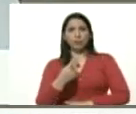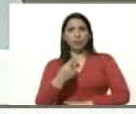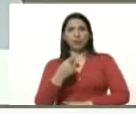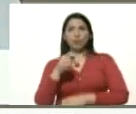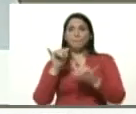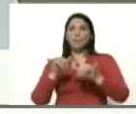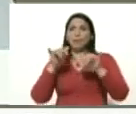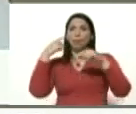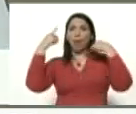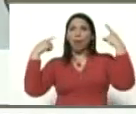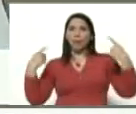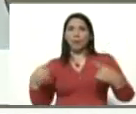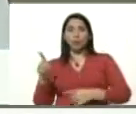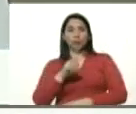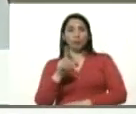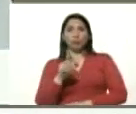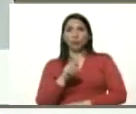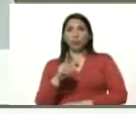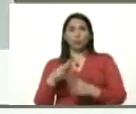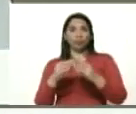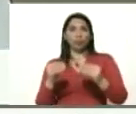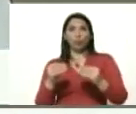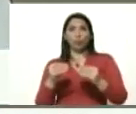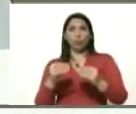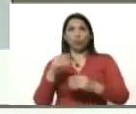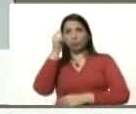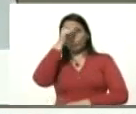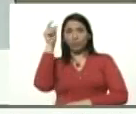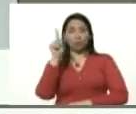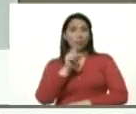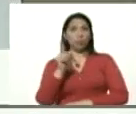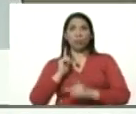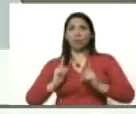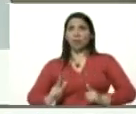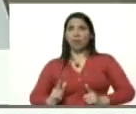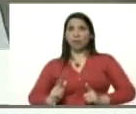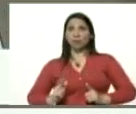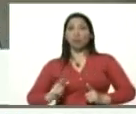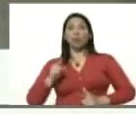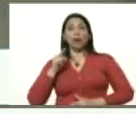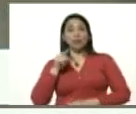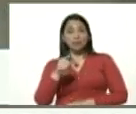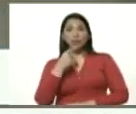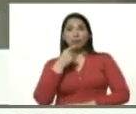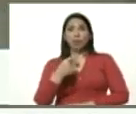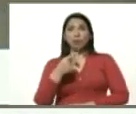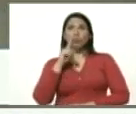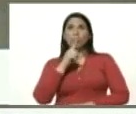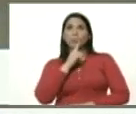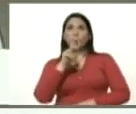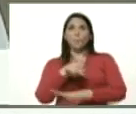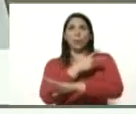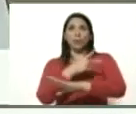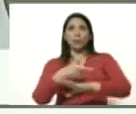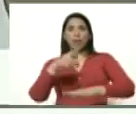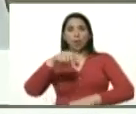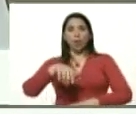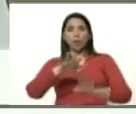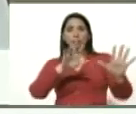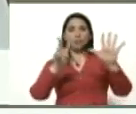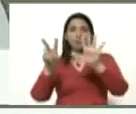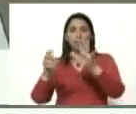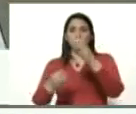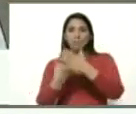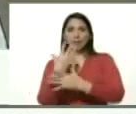Primera, no todos los domingos son para el descanso, no son. Y así lo dijo cuando nombró a la poesía. Hoy, 17 de